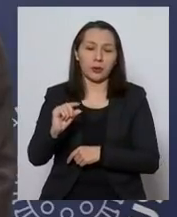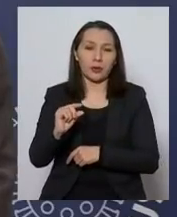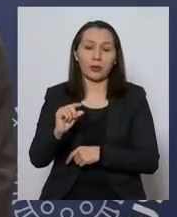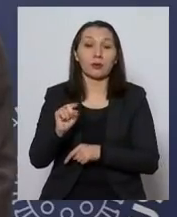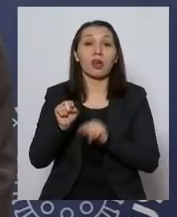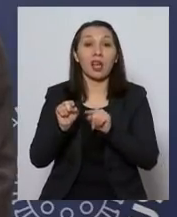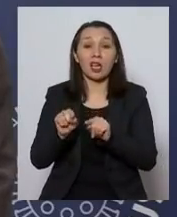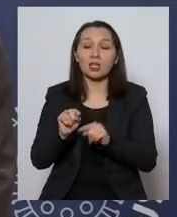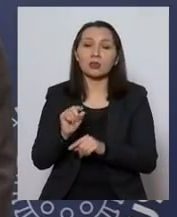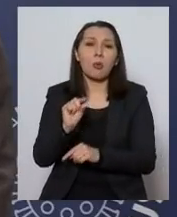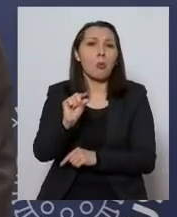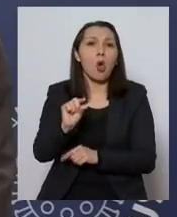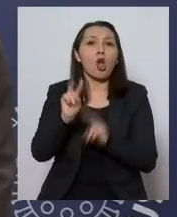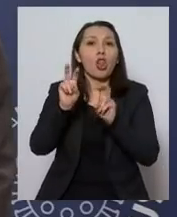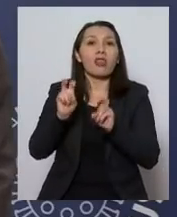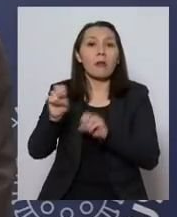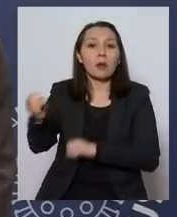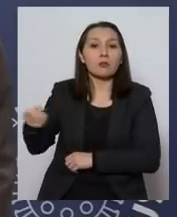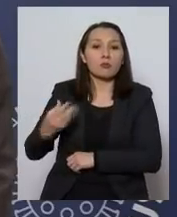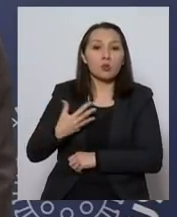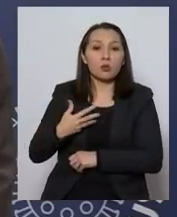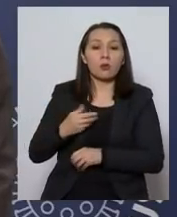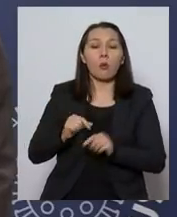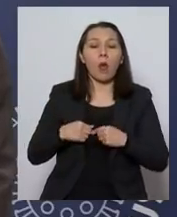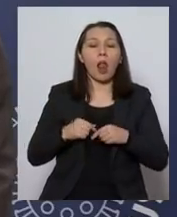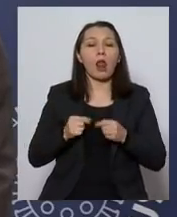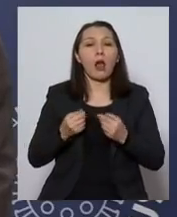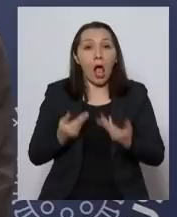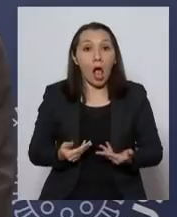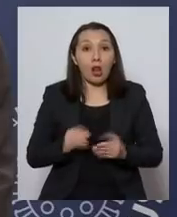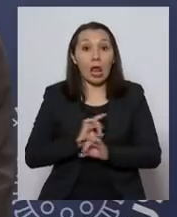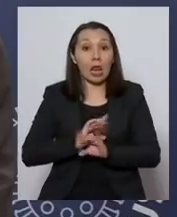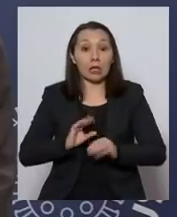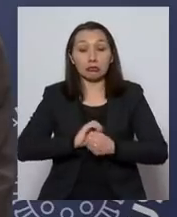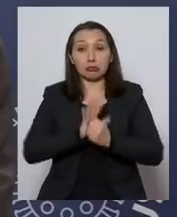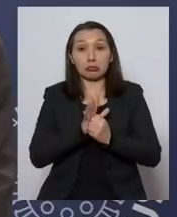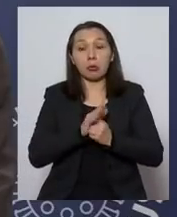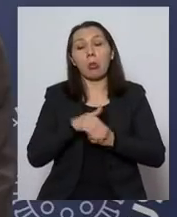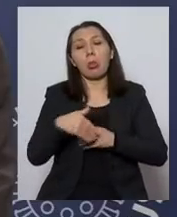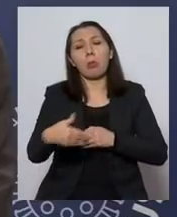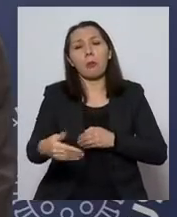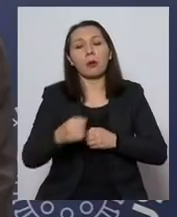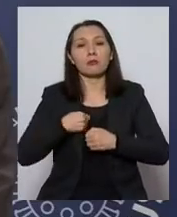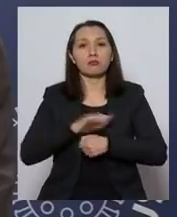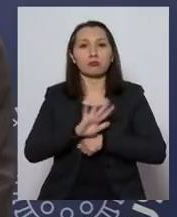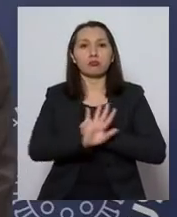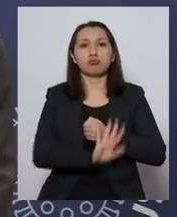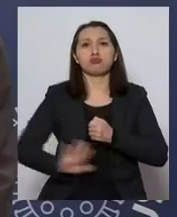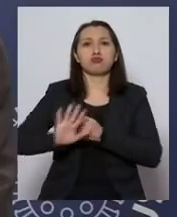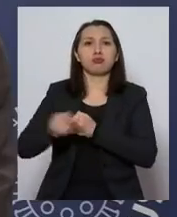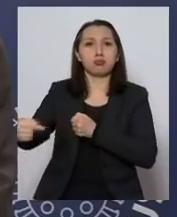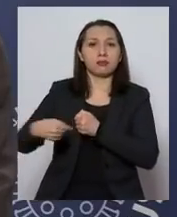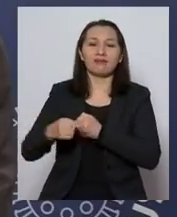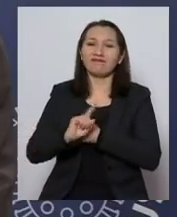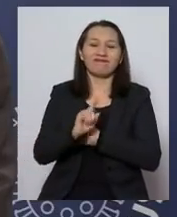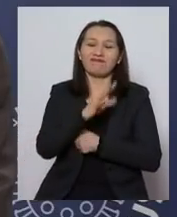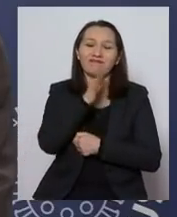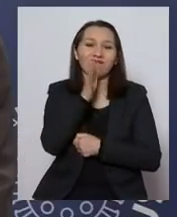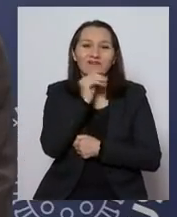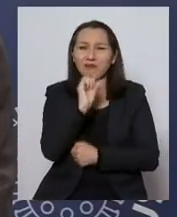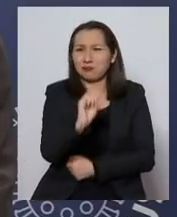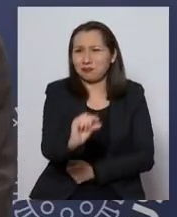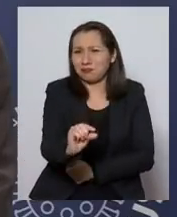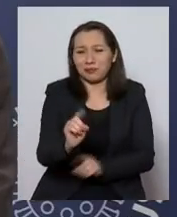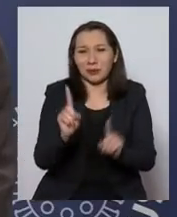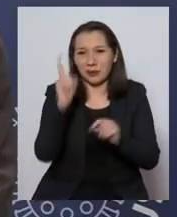virus produce una escasa, en nuestro conocimiento de hoy, una escasa inmunidad colectiva, y eso significa que